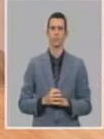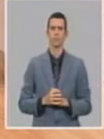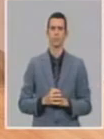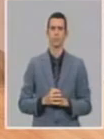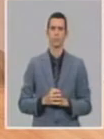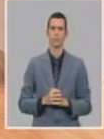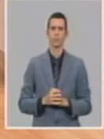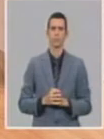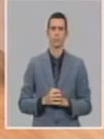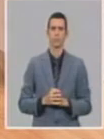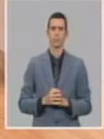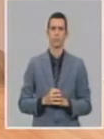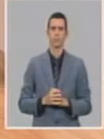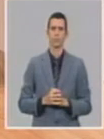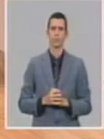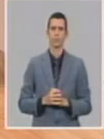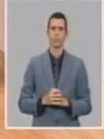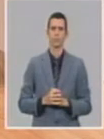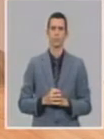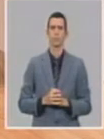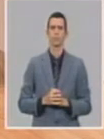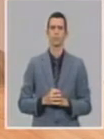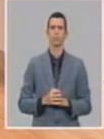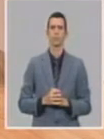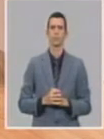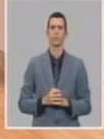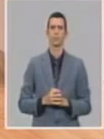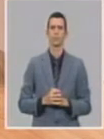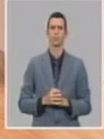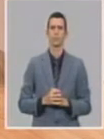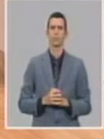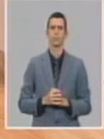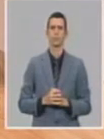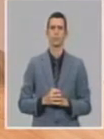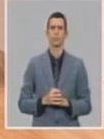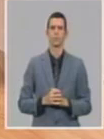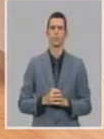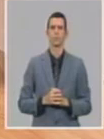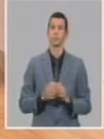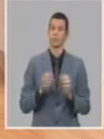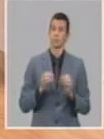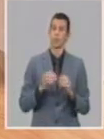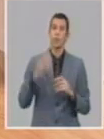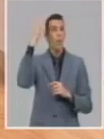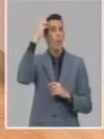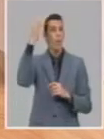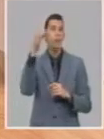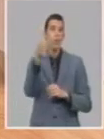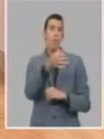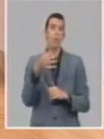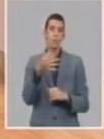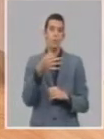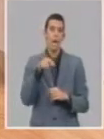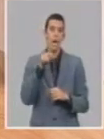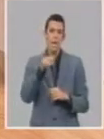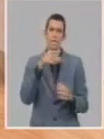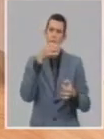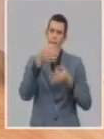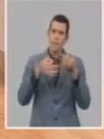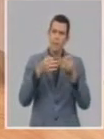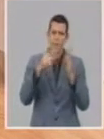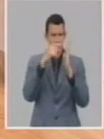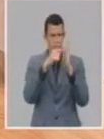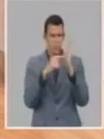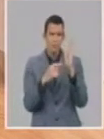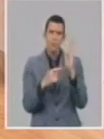reducción de las cuotas que están determinando los consejos municipales y las administraciones municipales los gobiernos